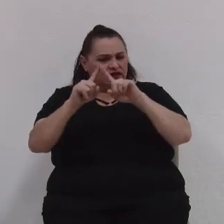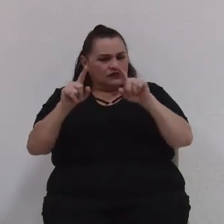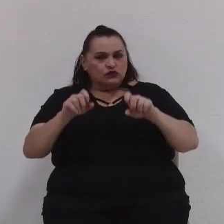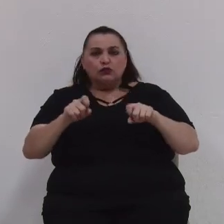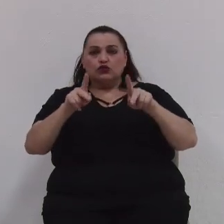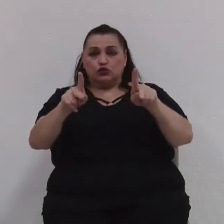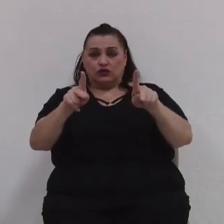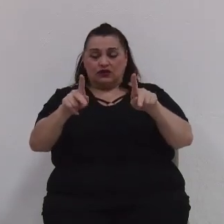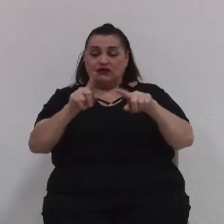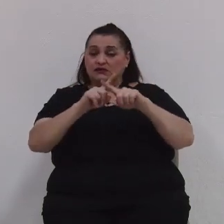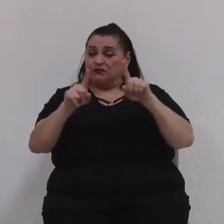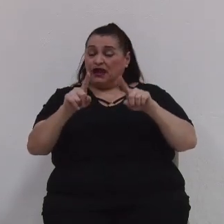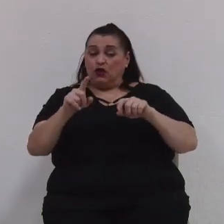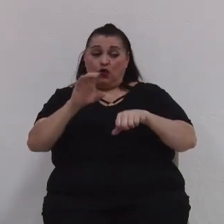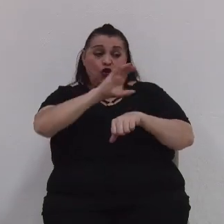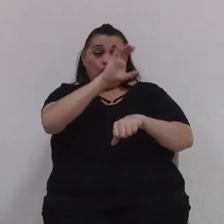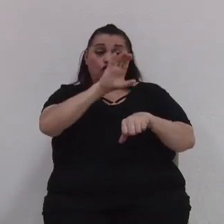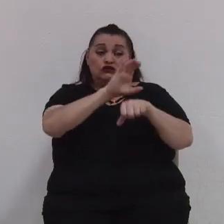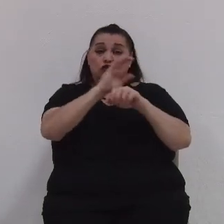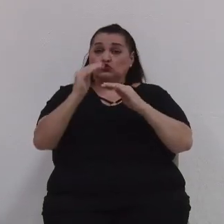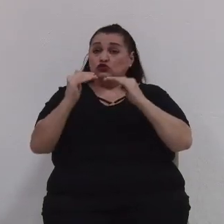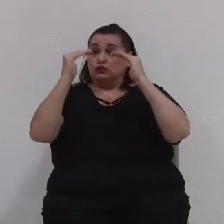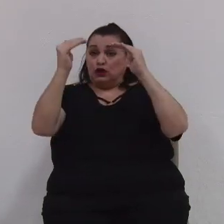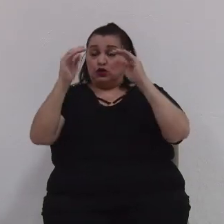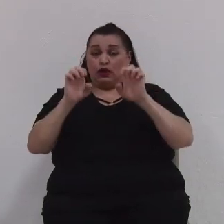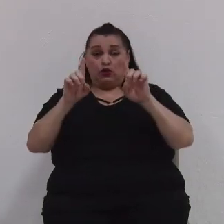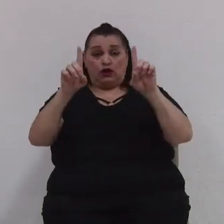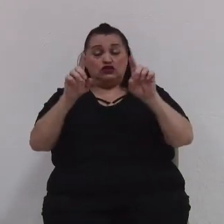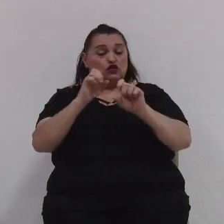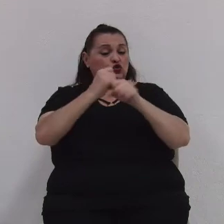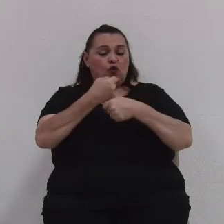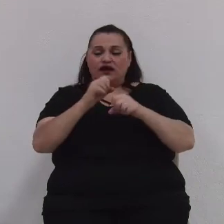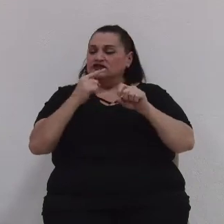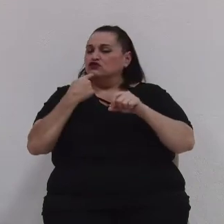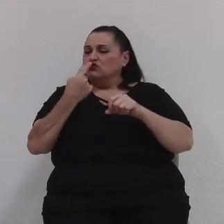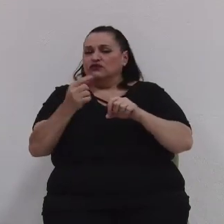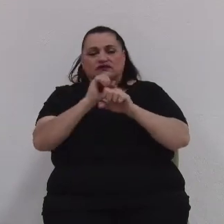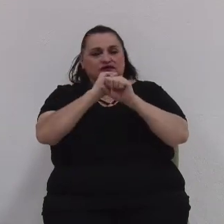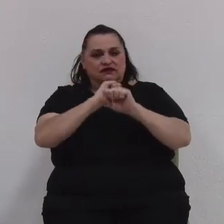oportunidades, pero igual el Consejo Superior de Educación no hace y no dice nada.